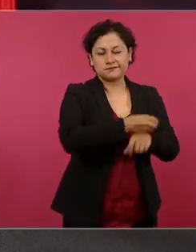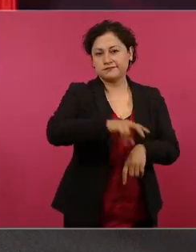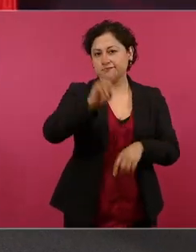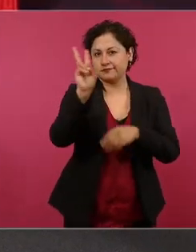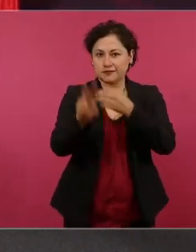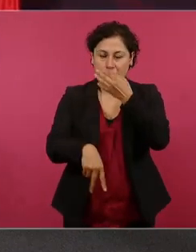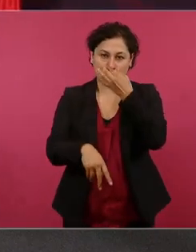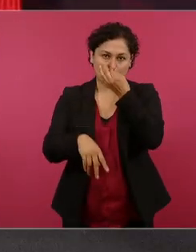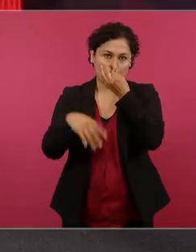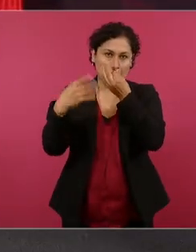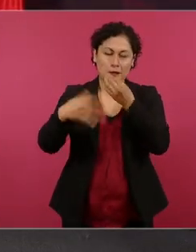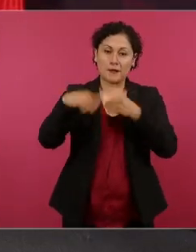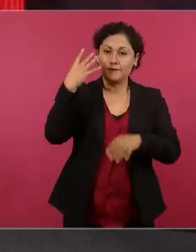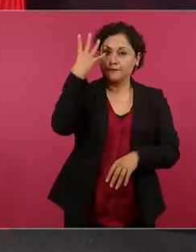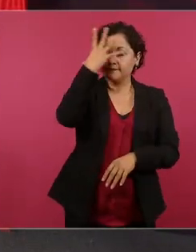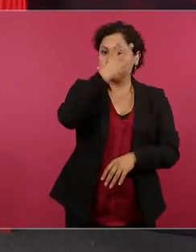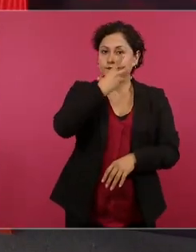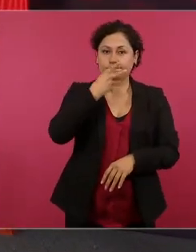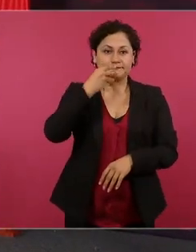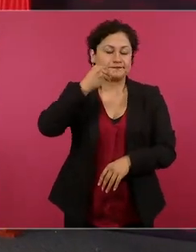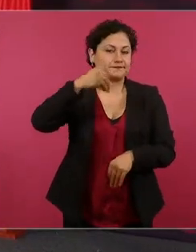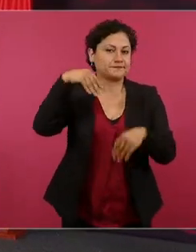bellísimo